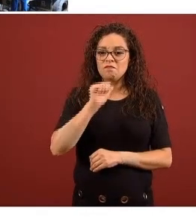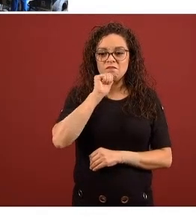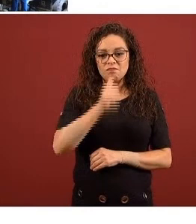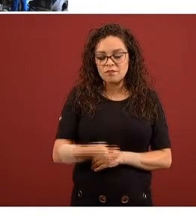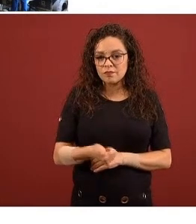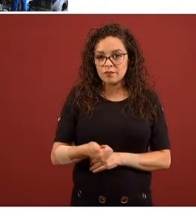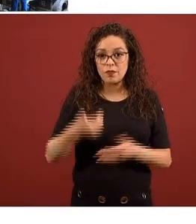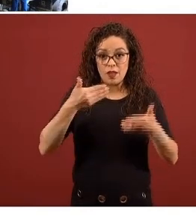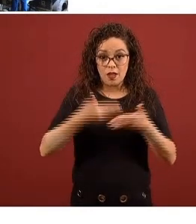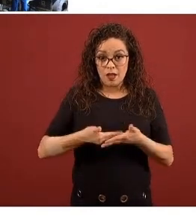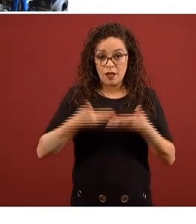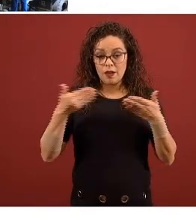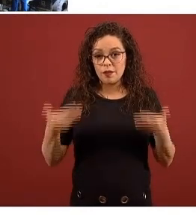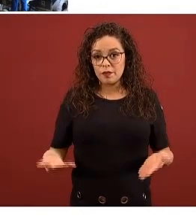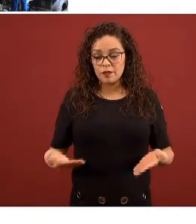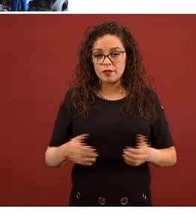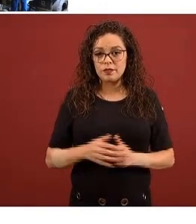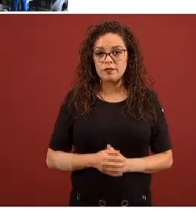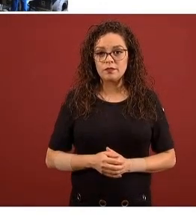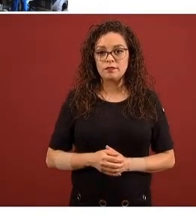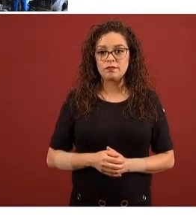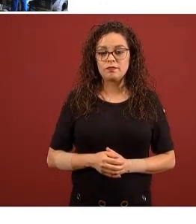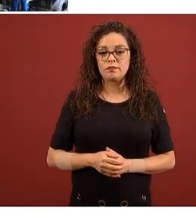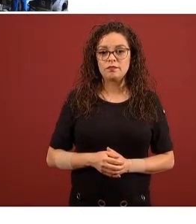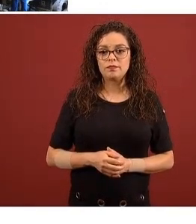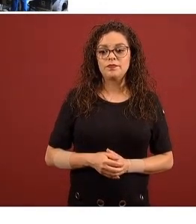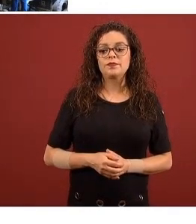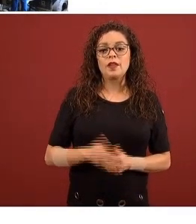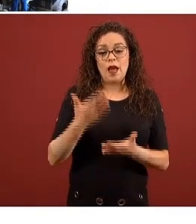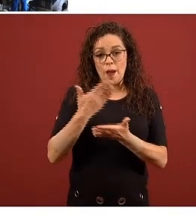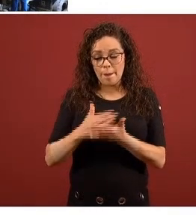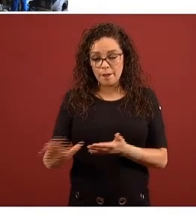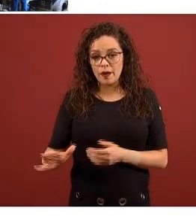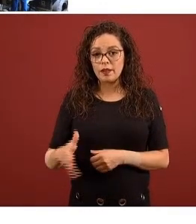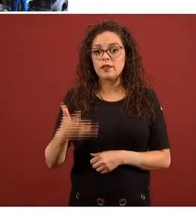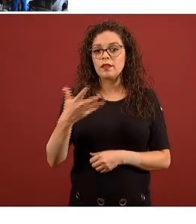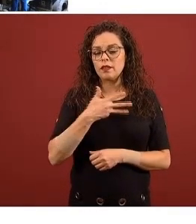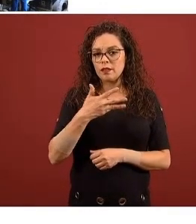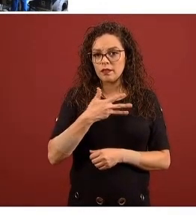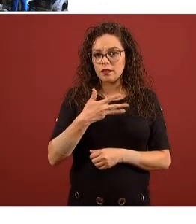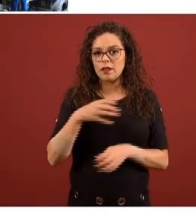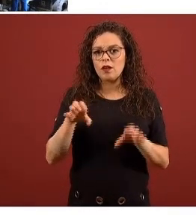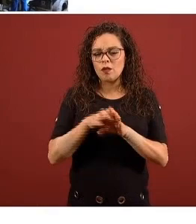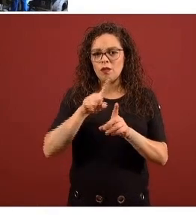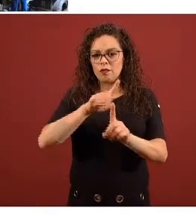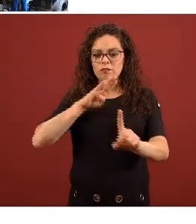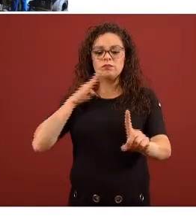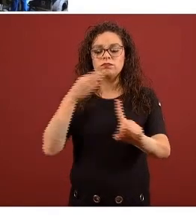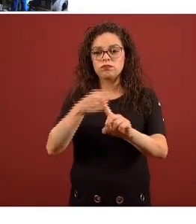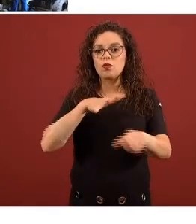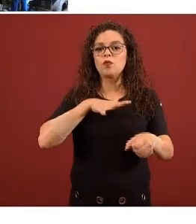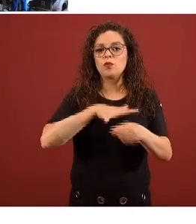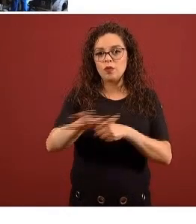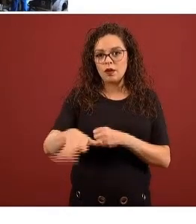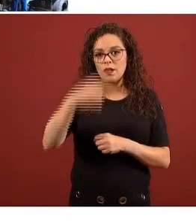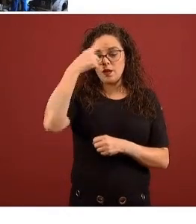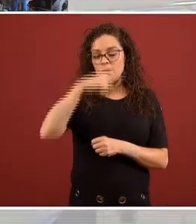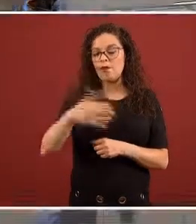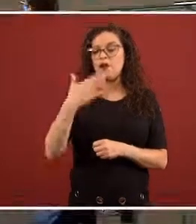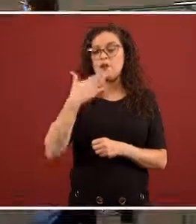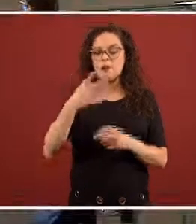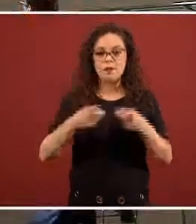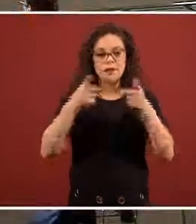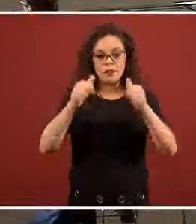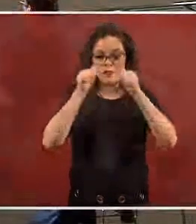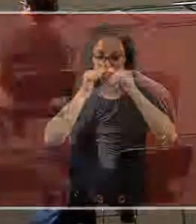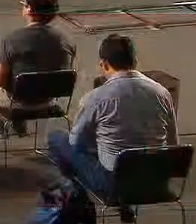además son acciones que de alguna manera van enfocadas a asegurar la atención